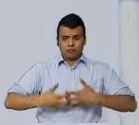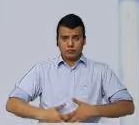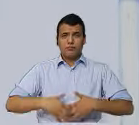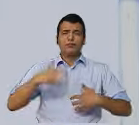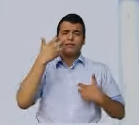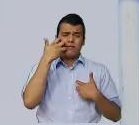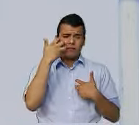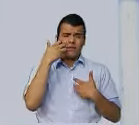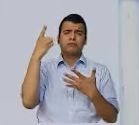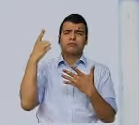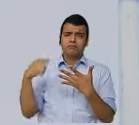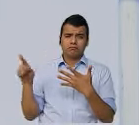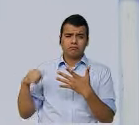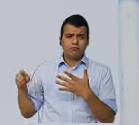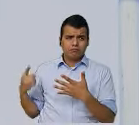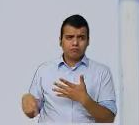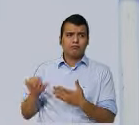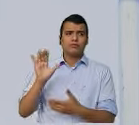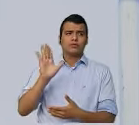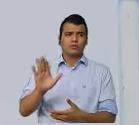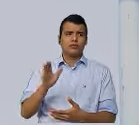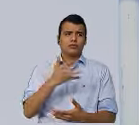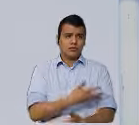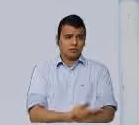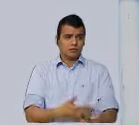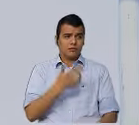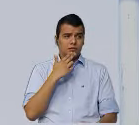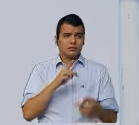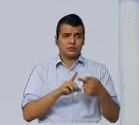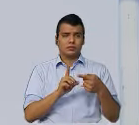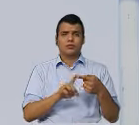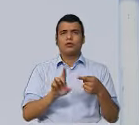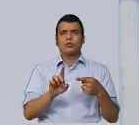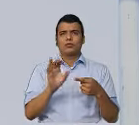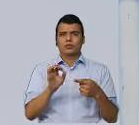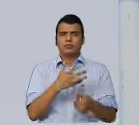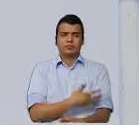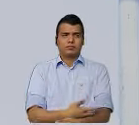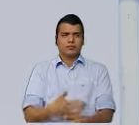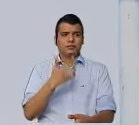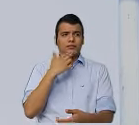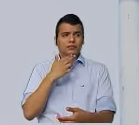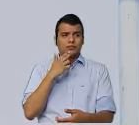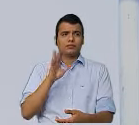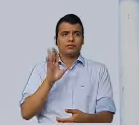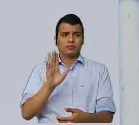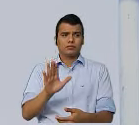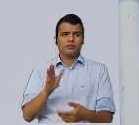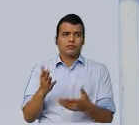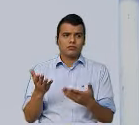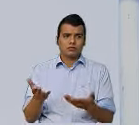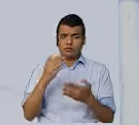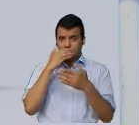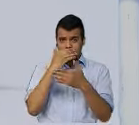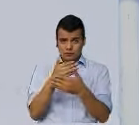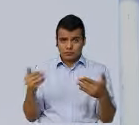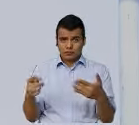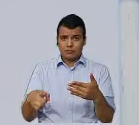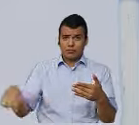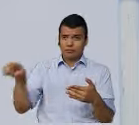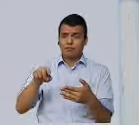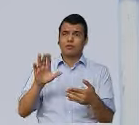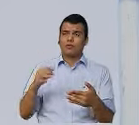Existen varios tipos de diabetes. La tipo 1 es la diabetes para los niños, o la diabetes